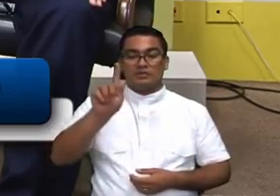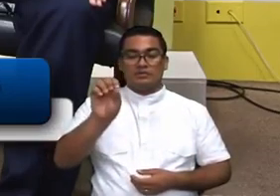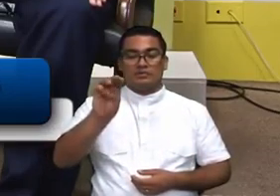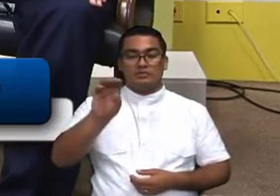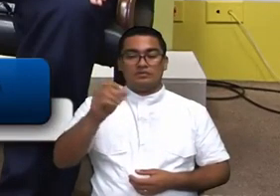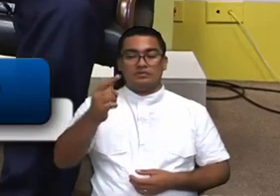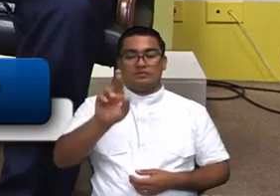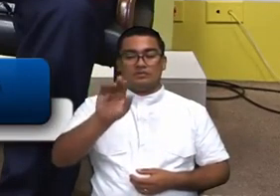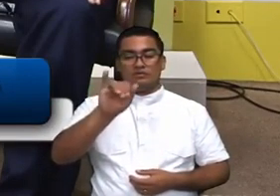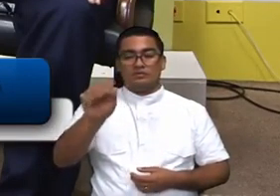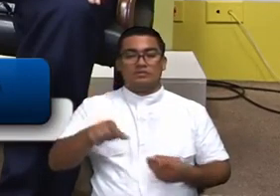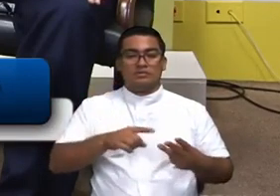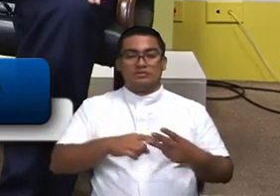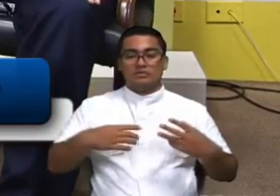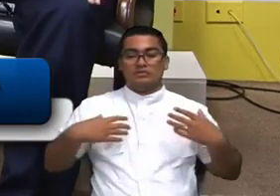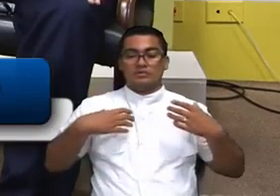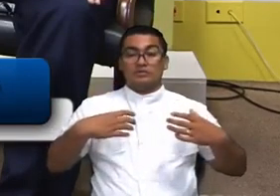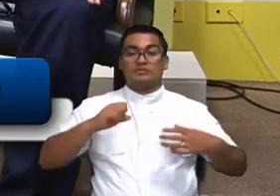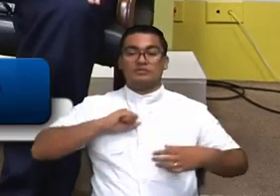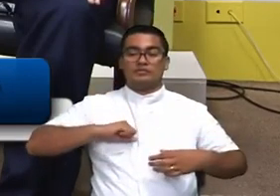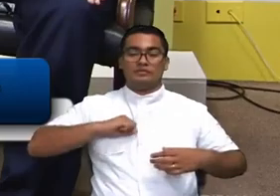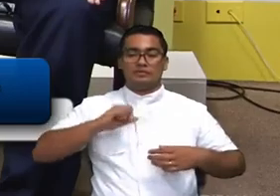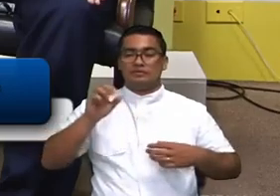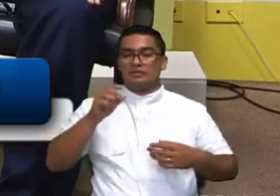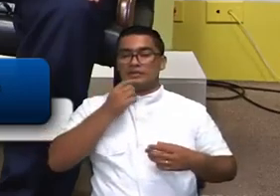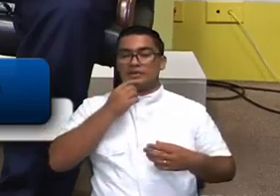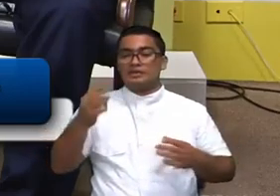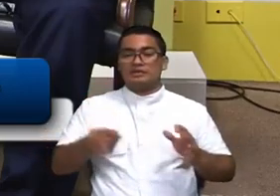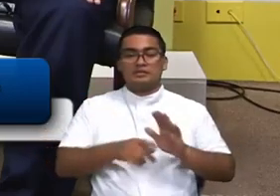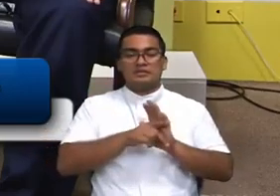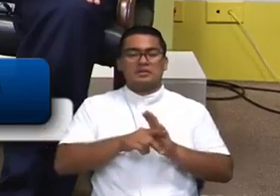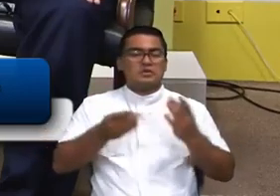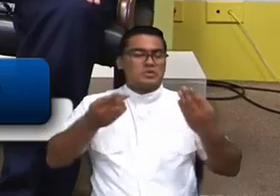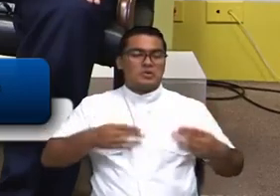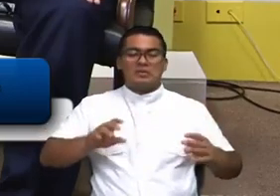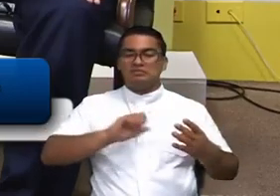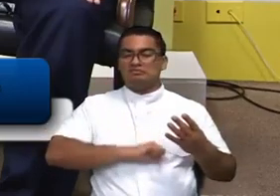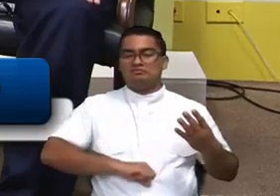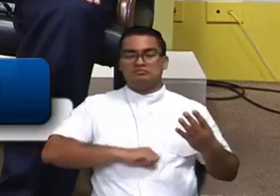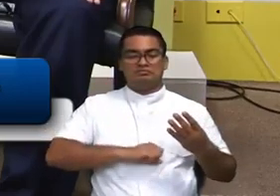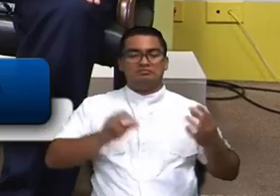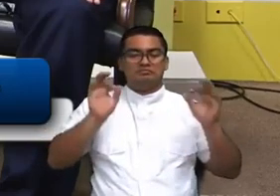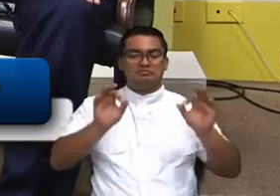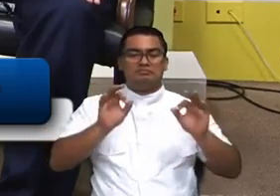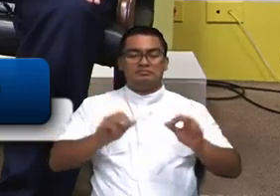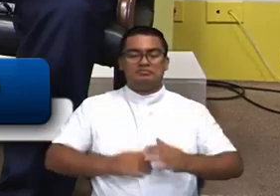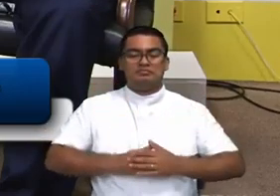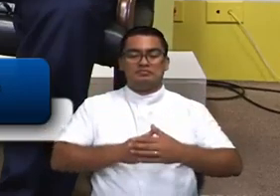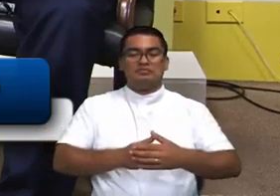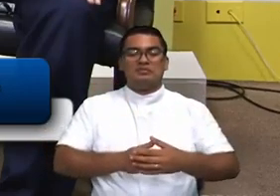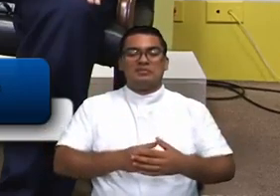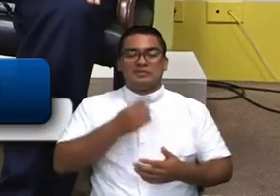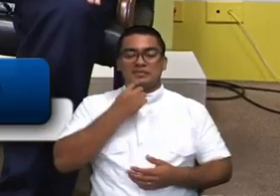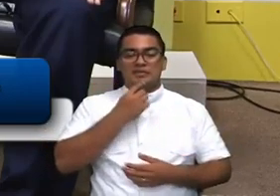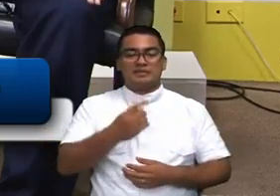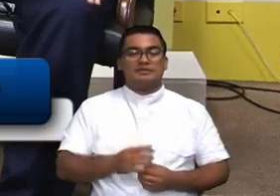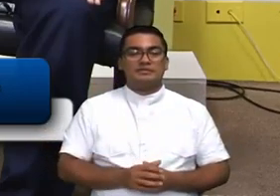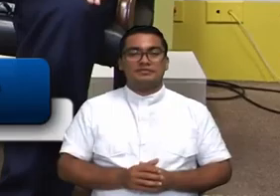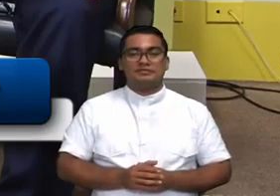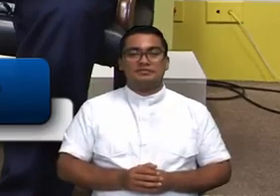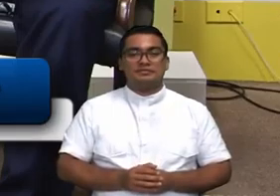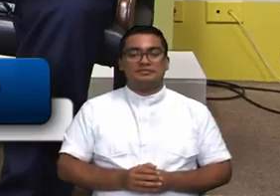contraindicada la mamografía durante el embarazo. El ultrasonido, pues, no tiene ningún tipo de contraindicación hasta el momento.